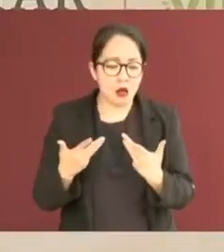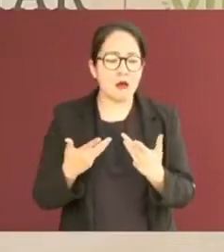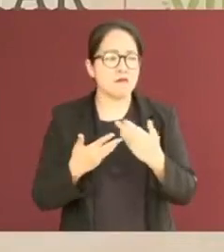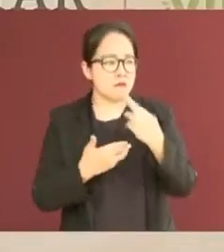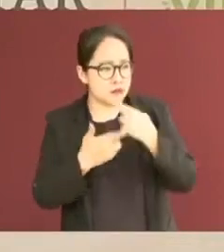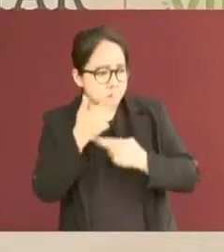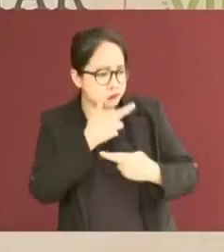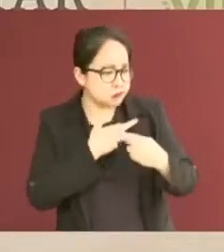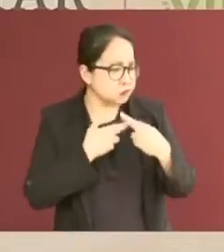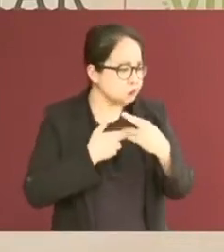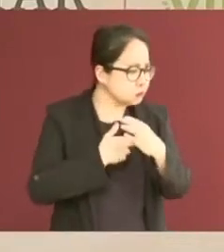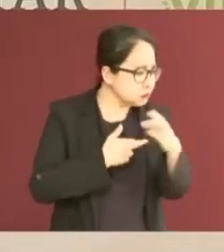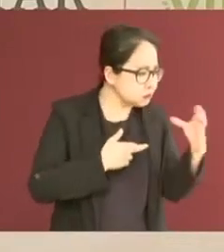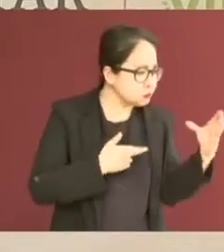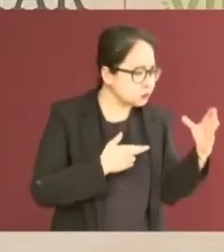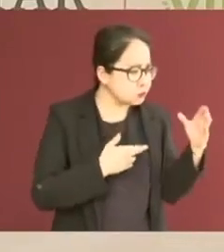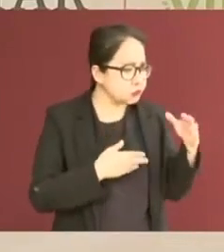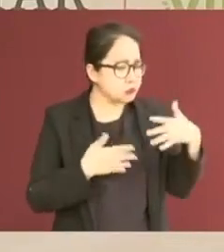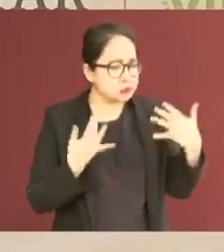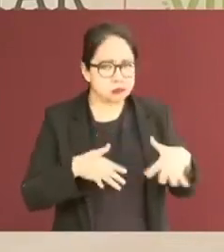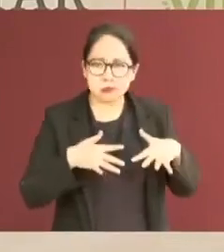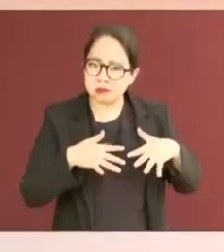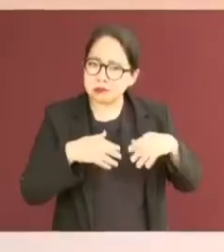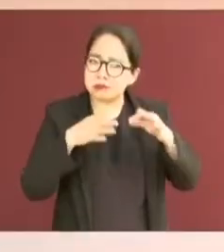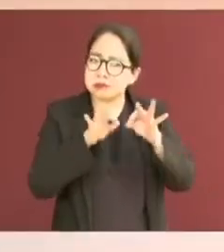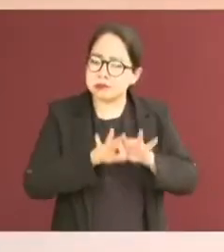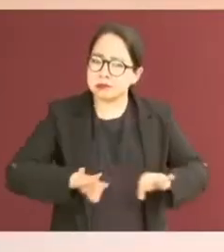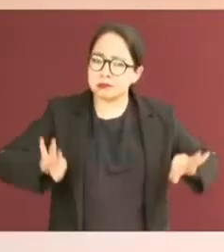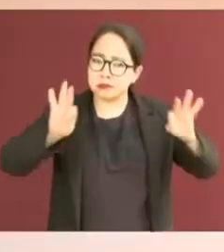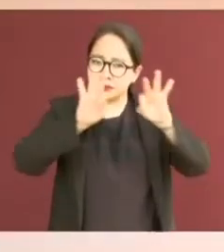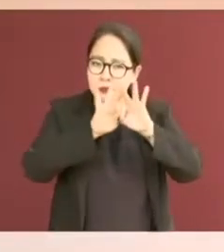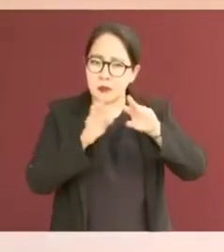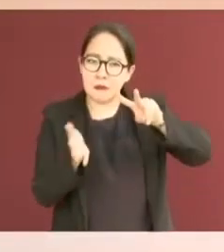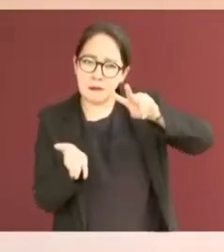por todo lo que significa.